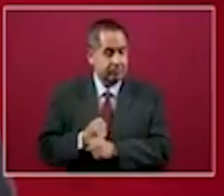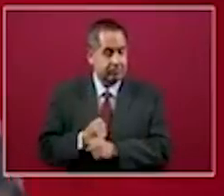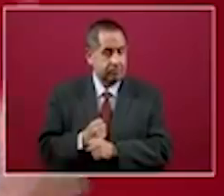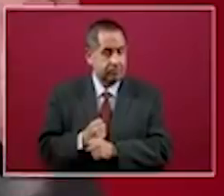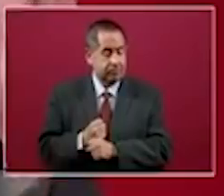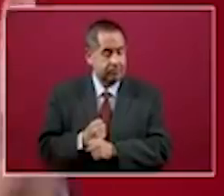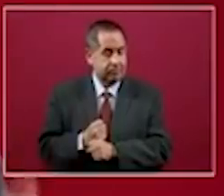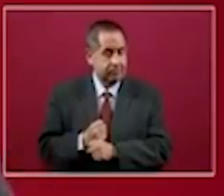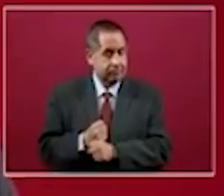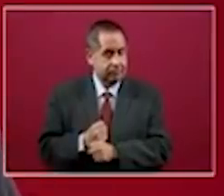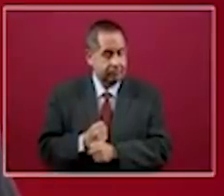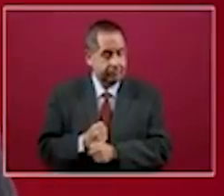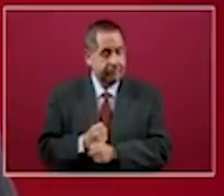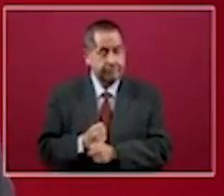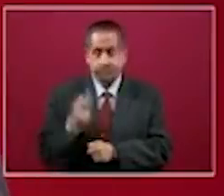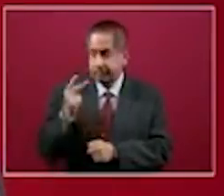se